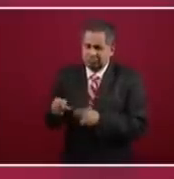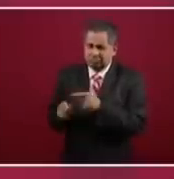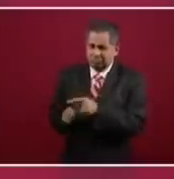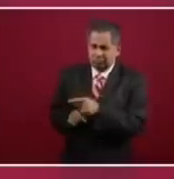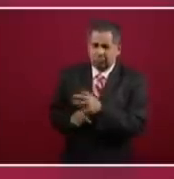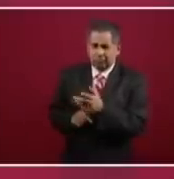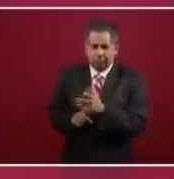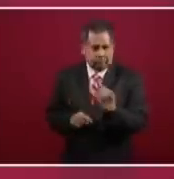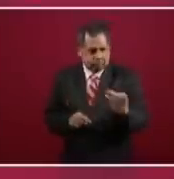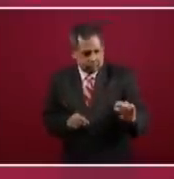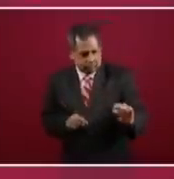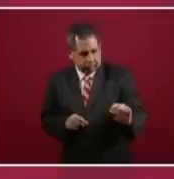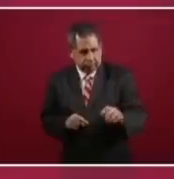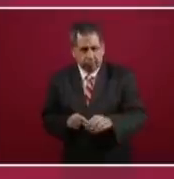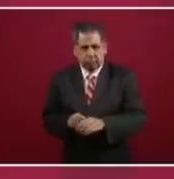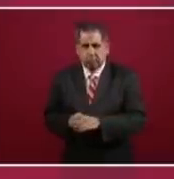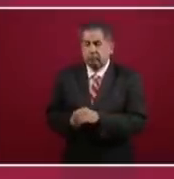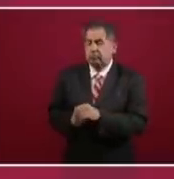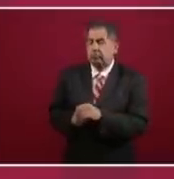permíteme